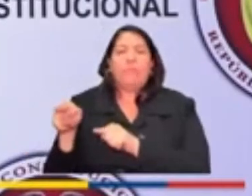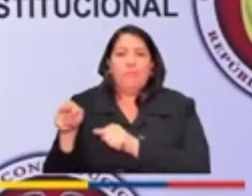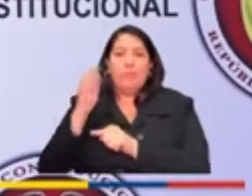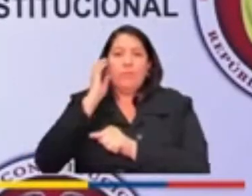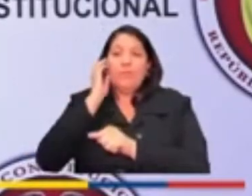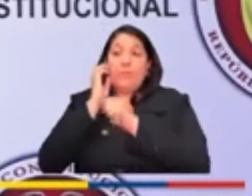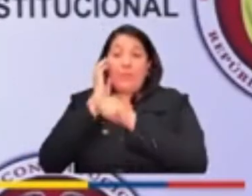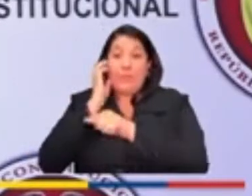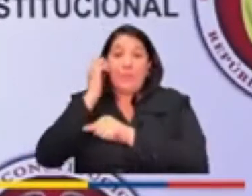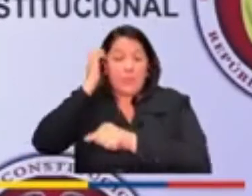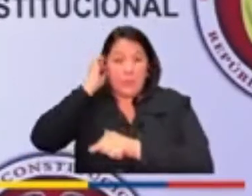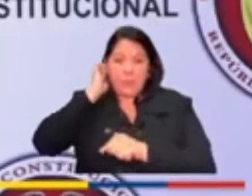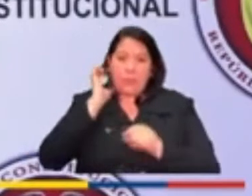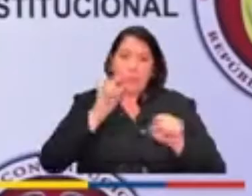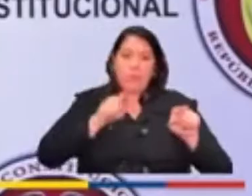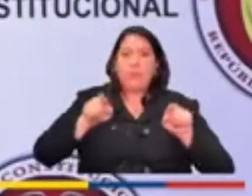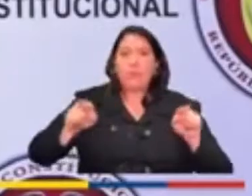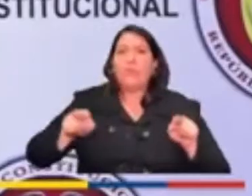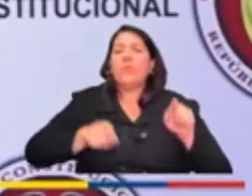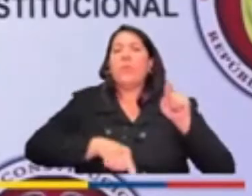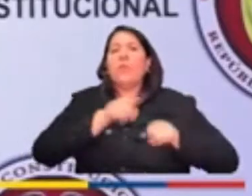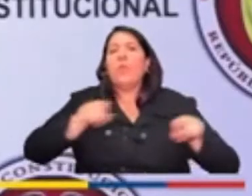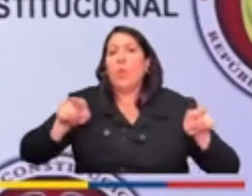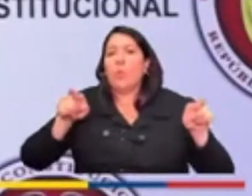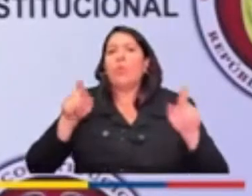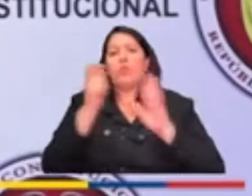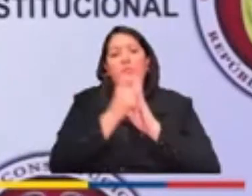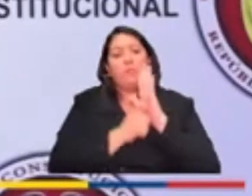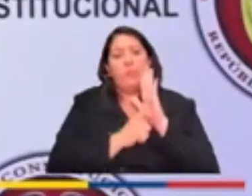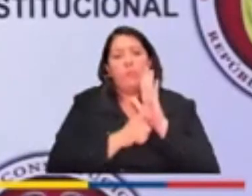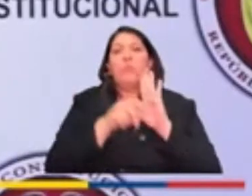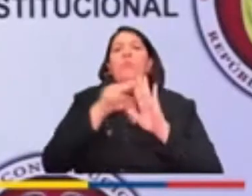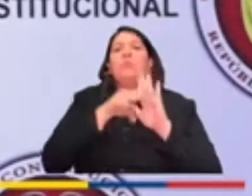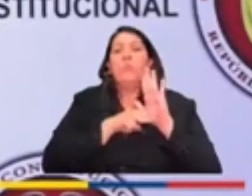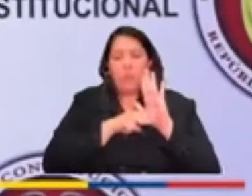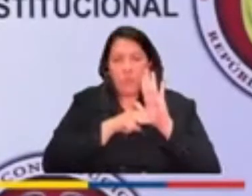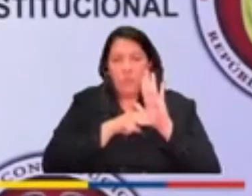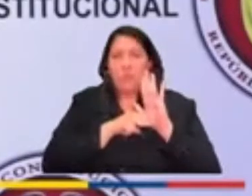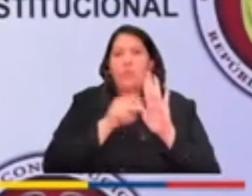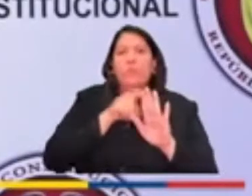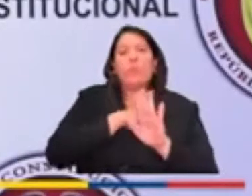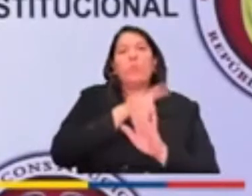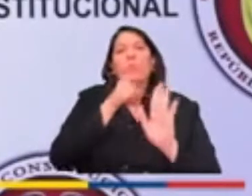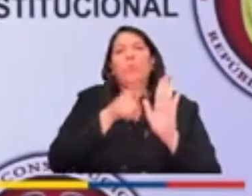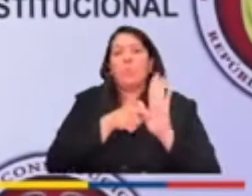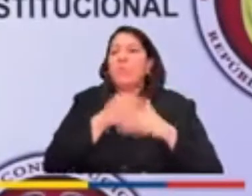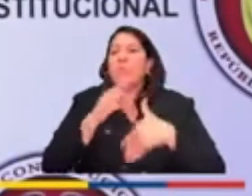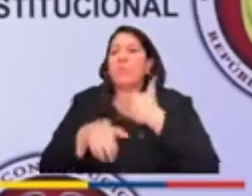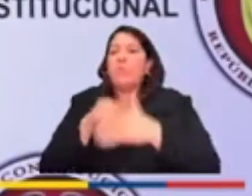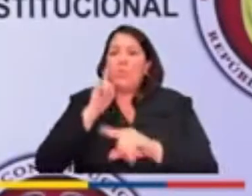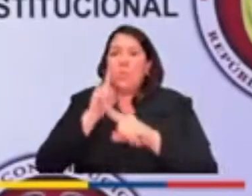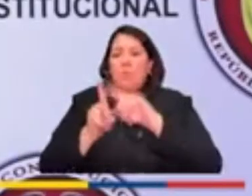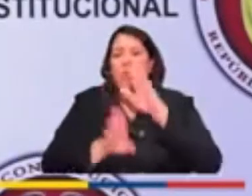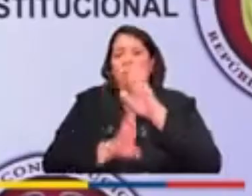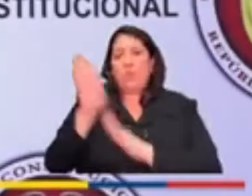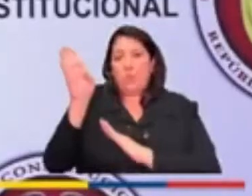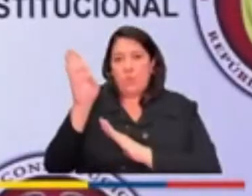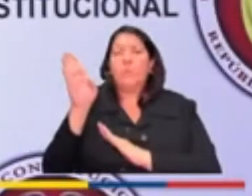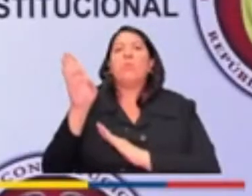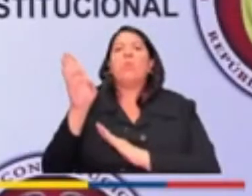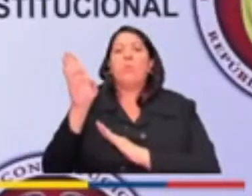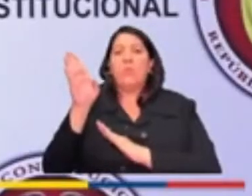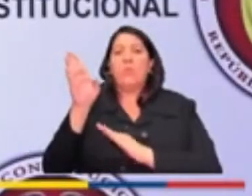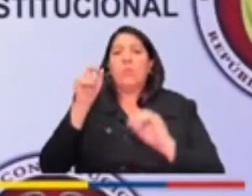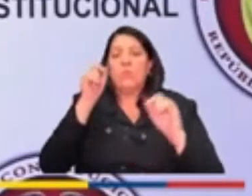Y de las cuales algunas ya tienen todos los requisitos completos para poder avanzar. Lo que sorprende